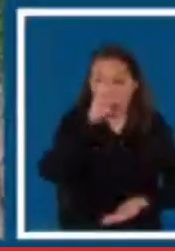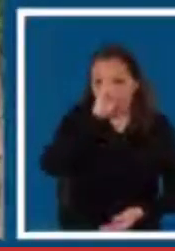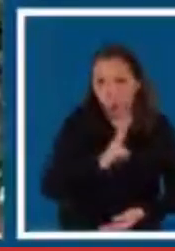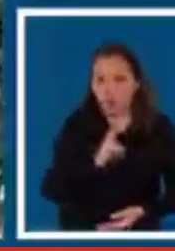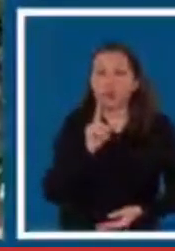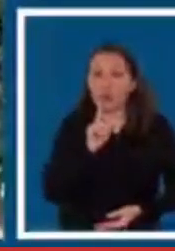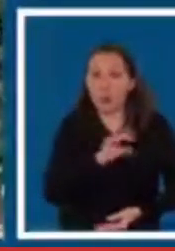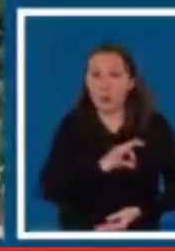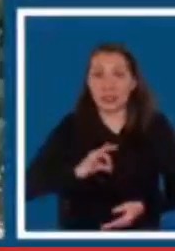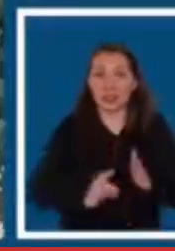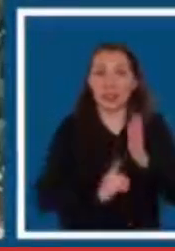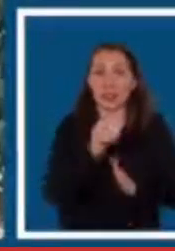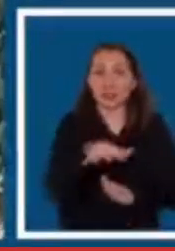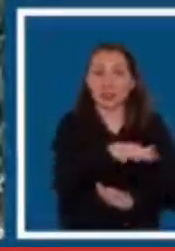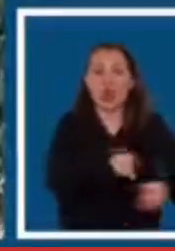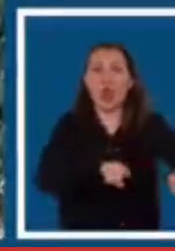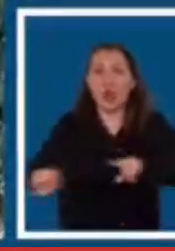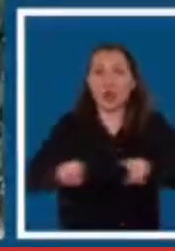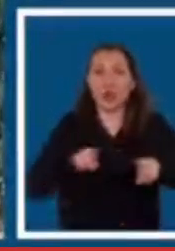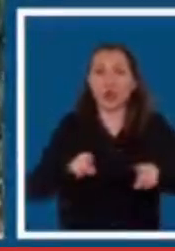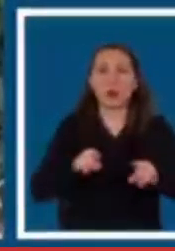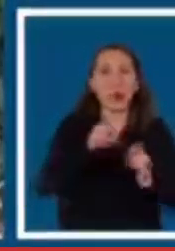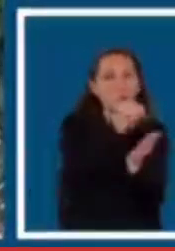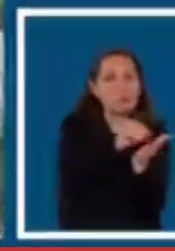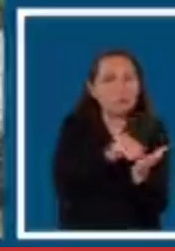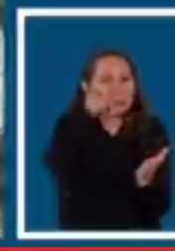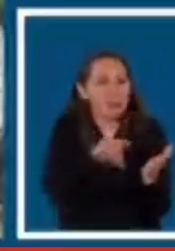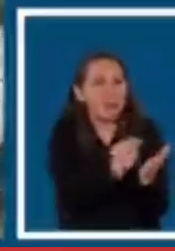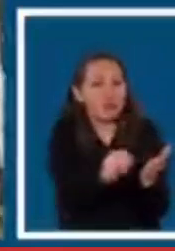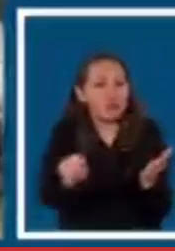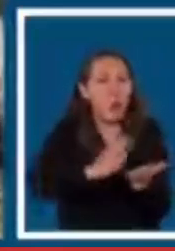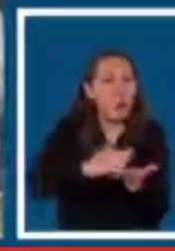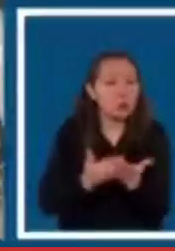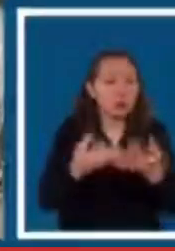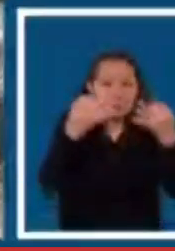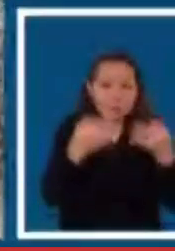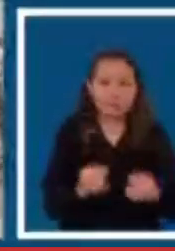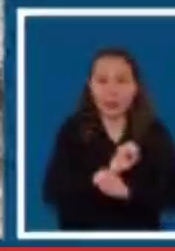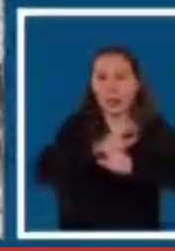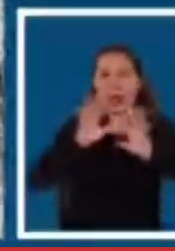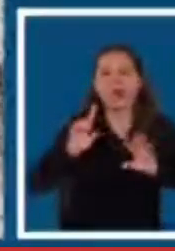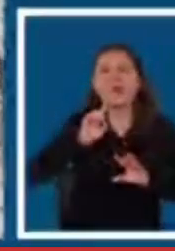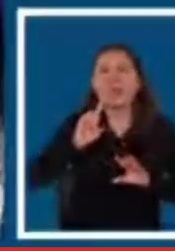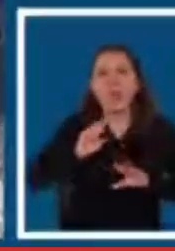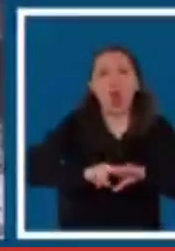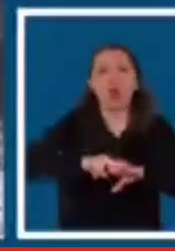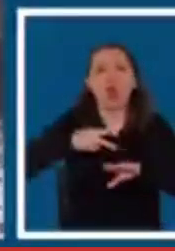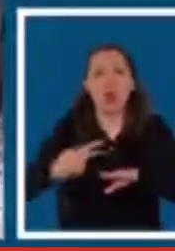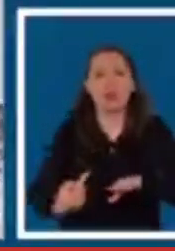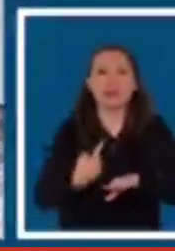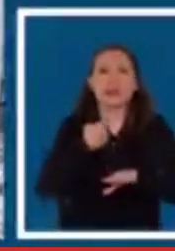que va a tener el Ministerio de desarrollo sociales de coordinar que los catastros nos permitan tener una identificación también de quienes tienen doble